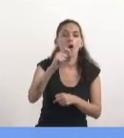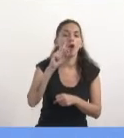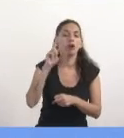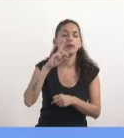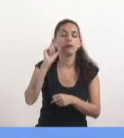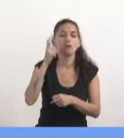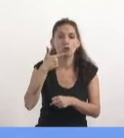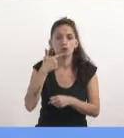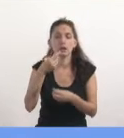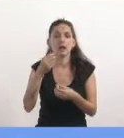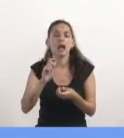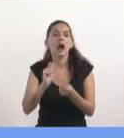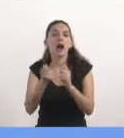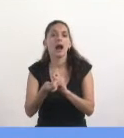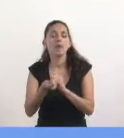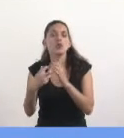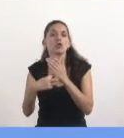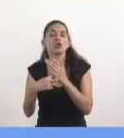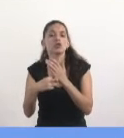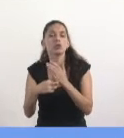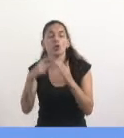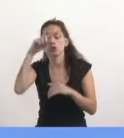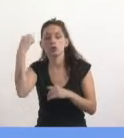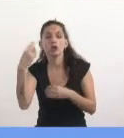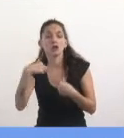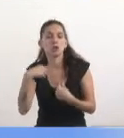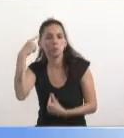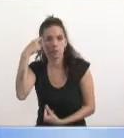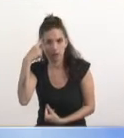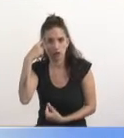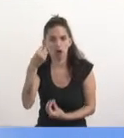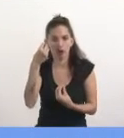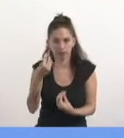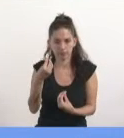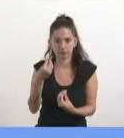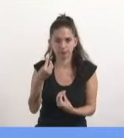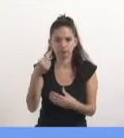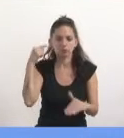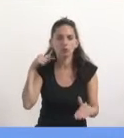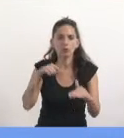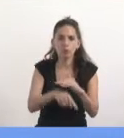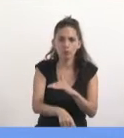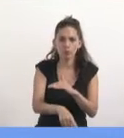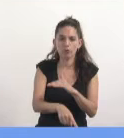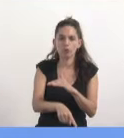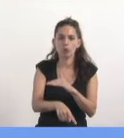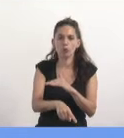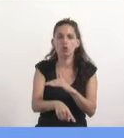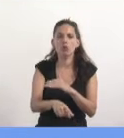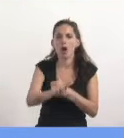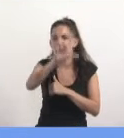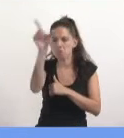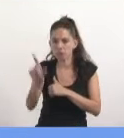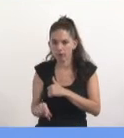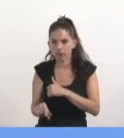reforma constitucional, yo creo que en este marco, dar un puntapié, se profundizó el sentido federal. Muchas veces estaba